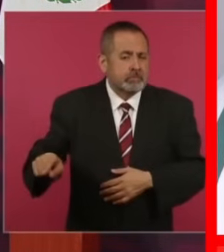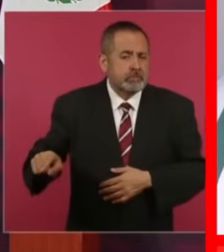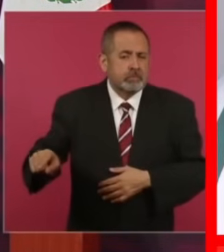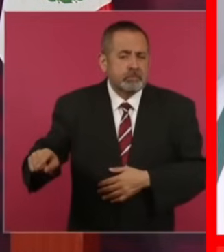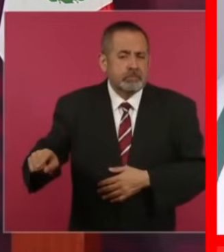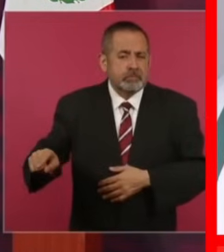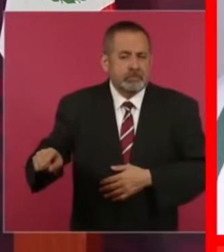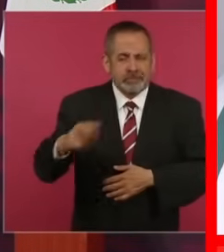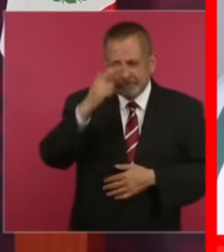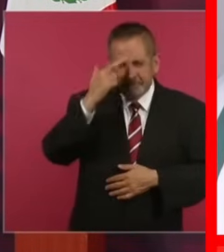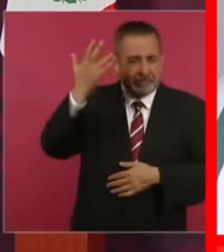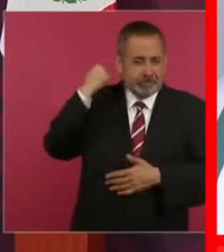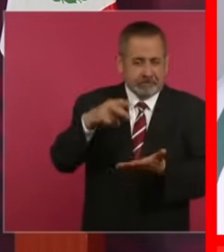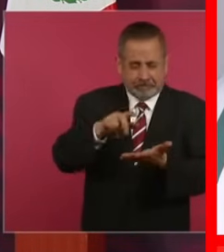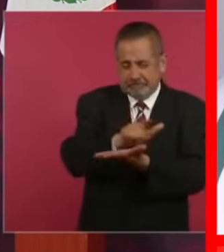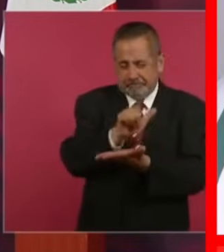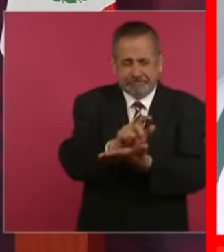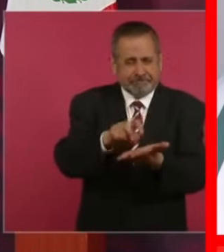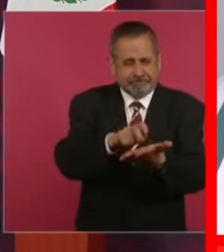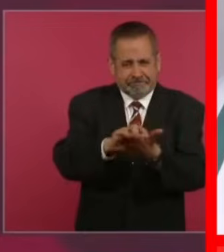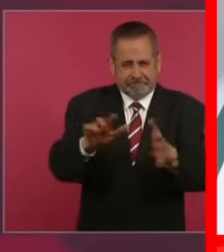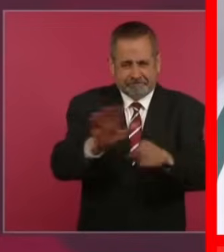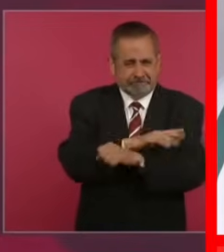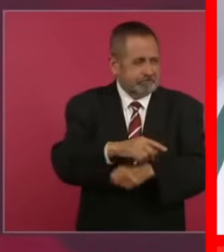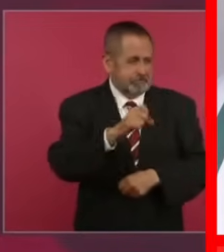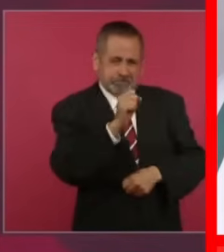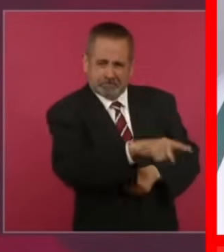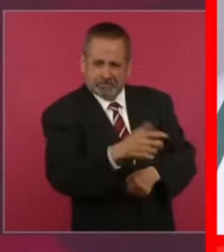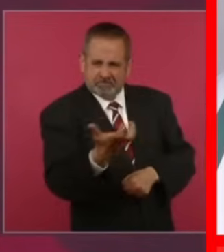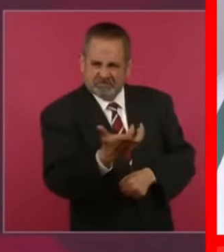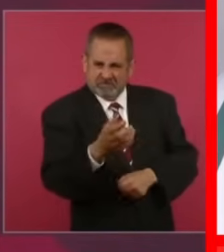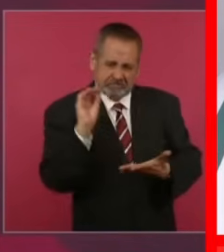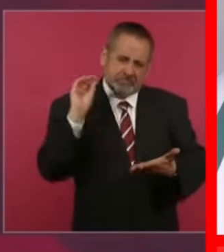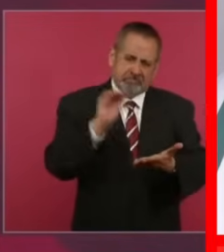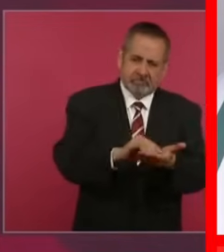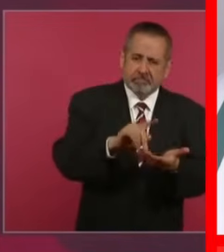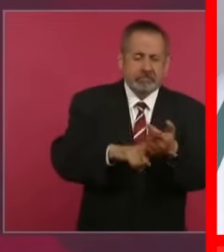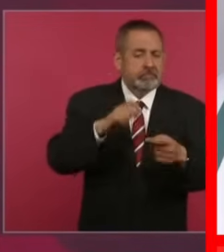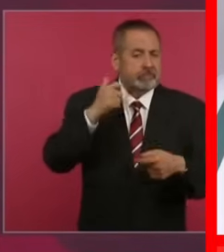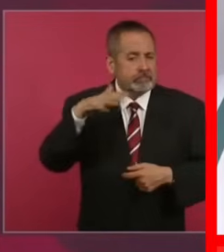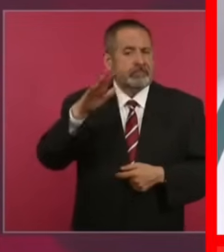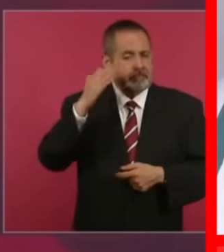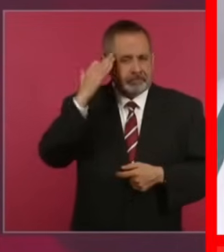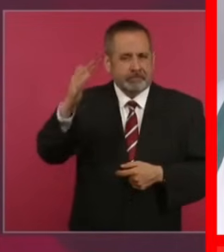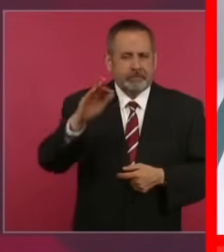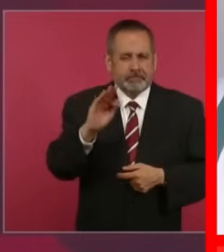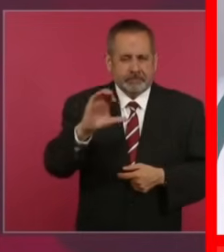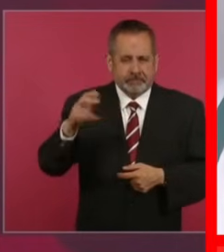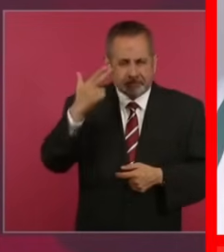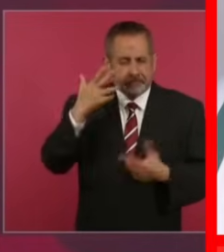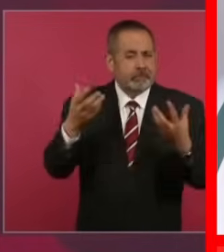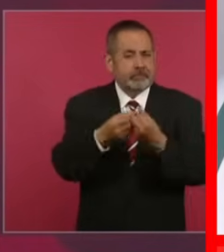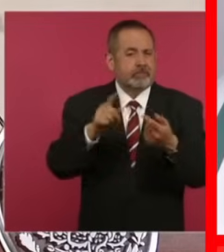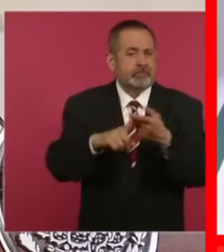por una reforma que hicieron en el gobierno de Calderón con la maestra